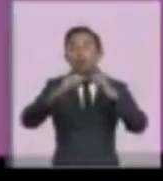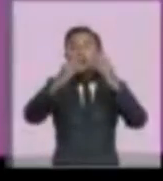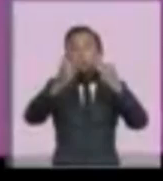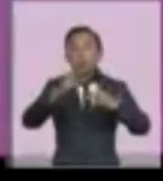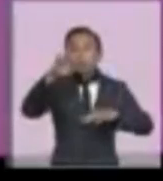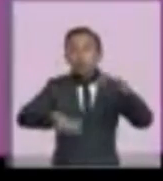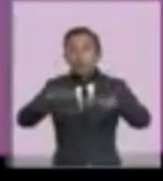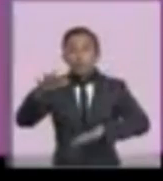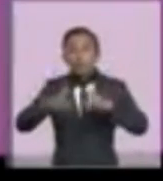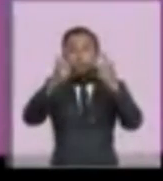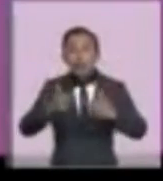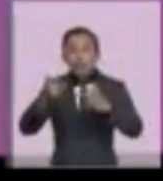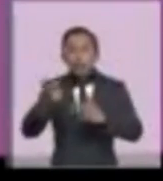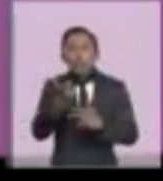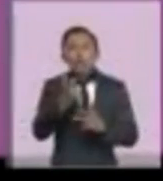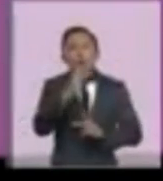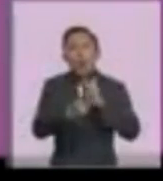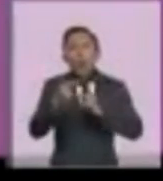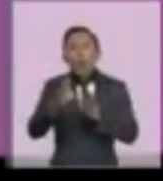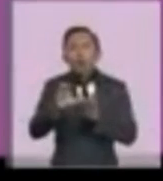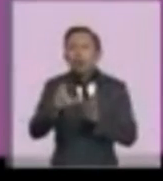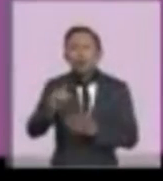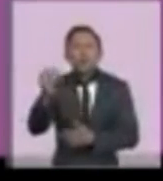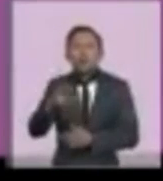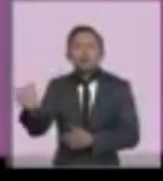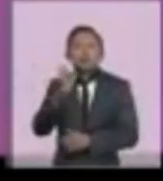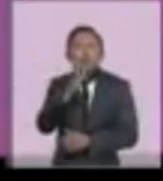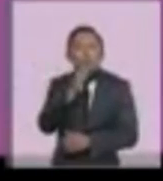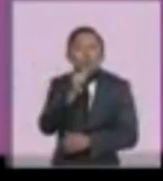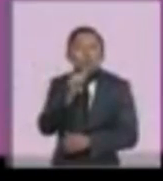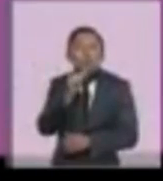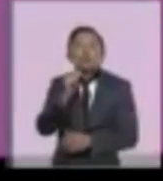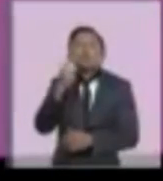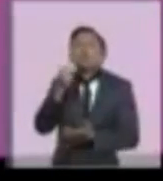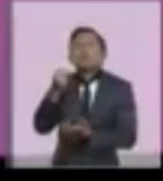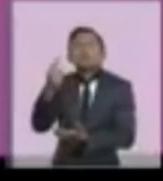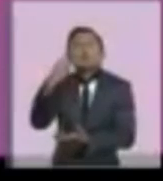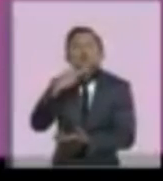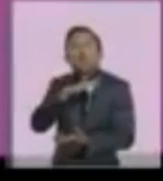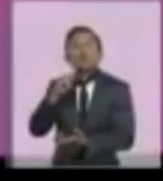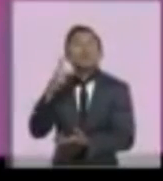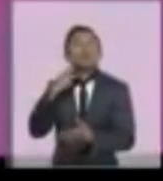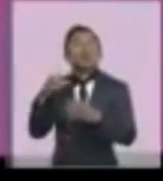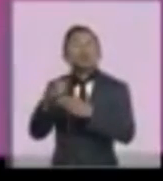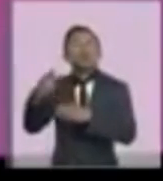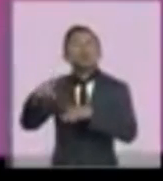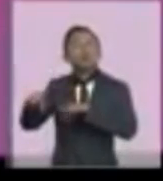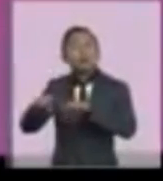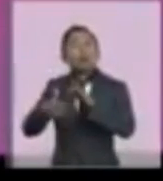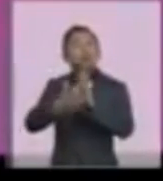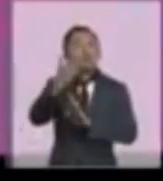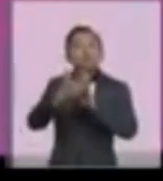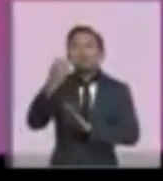prerrogativa pública que le permite a los partidos profesionalizar su trabajo, hacer la actividad política.